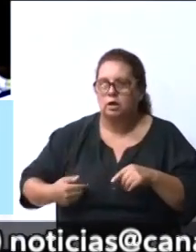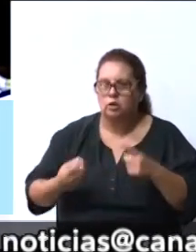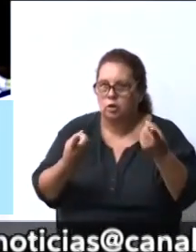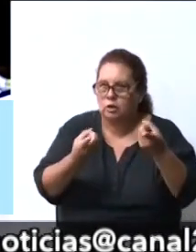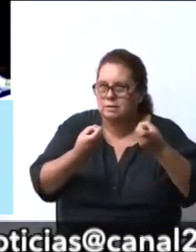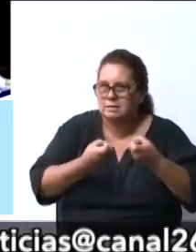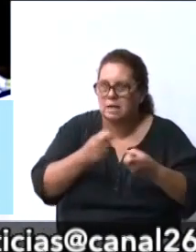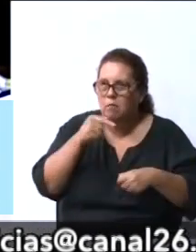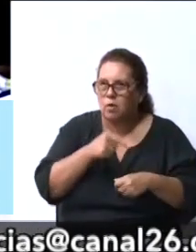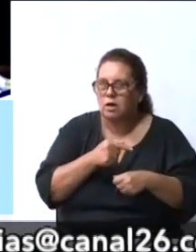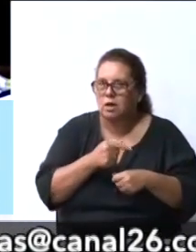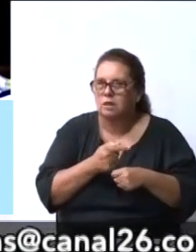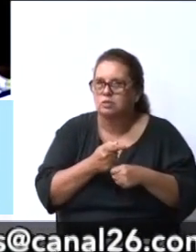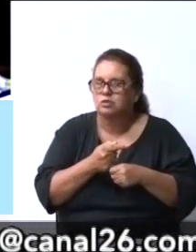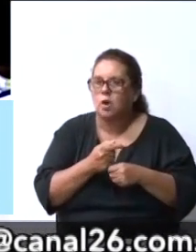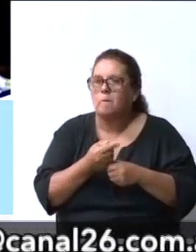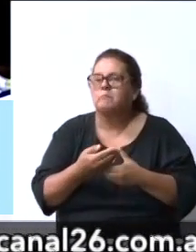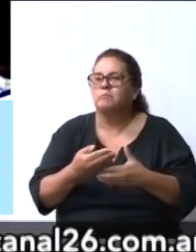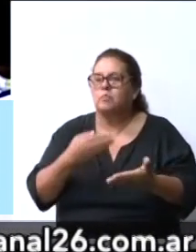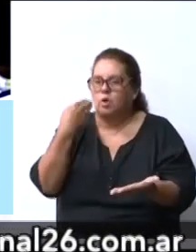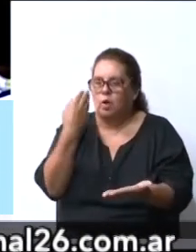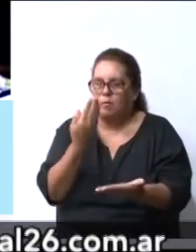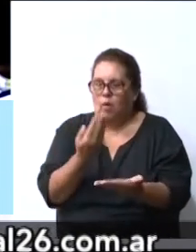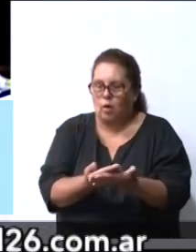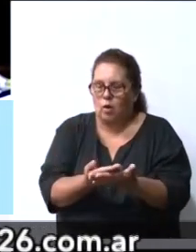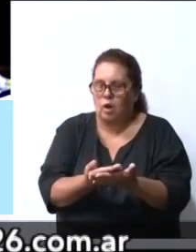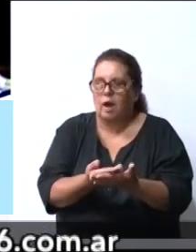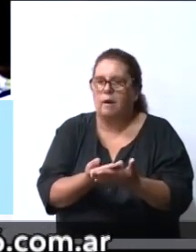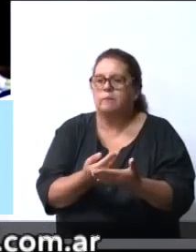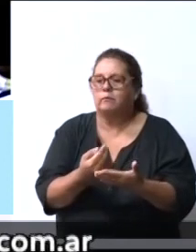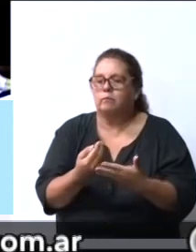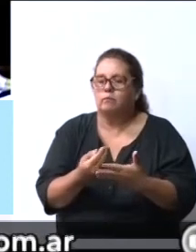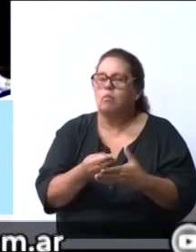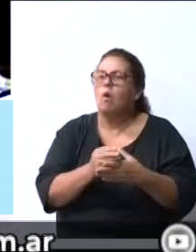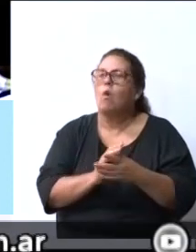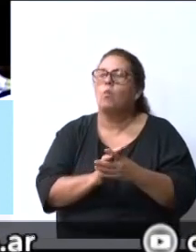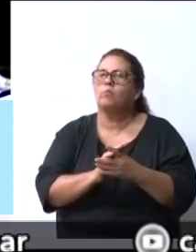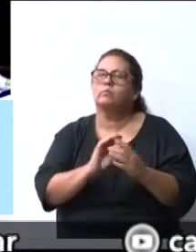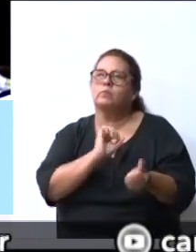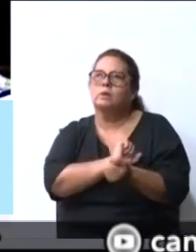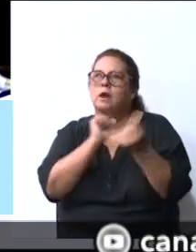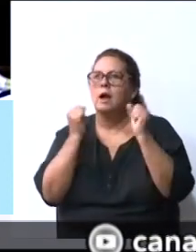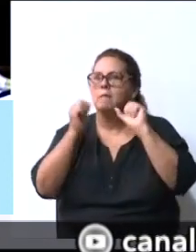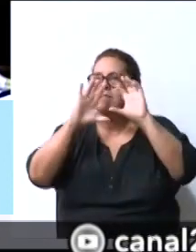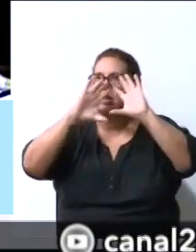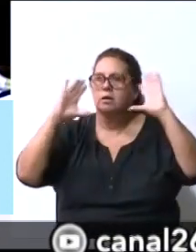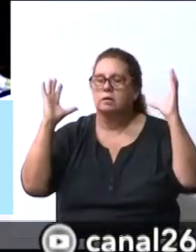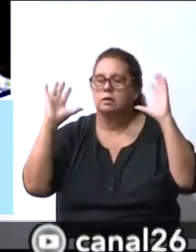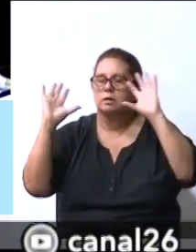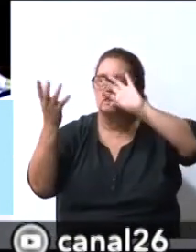tema y que proponga un plan federal para enfrentar las consecuencias del cambio climático en la región.